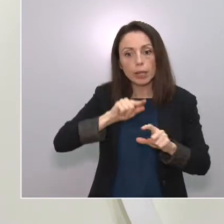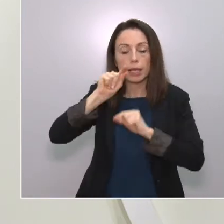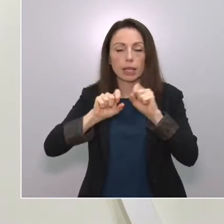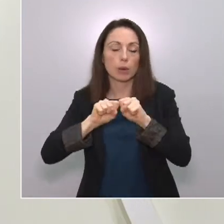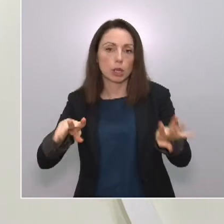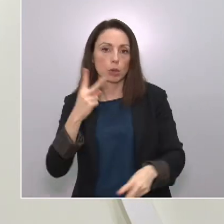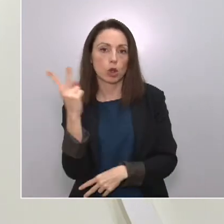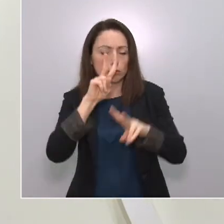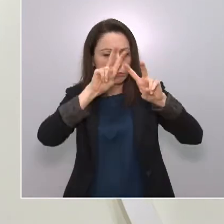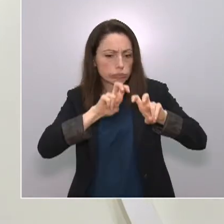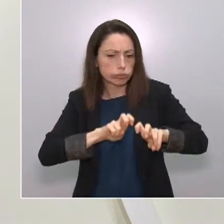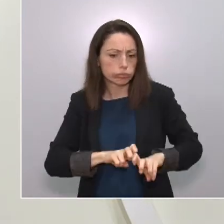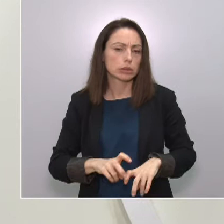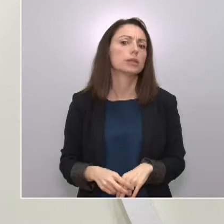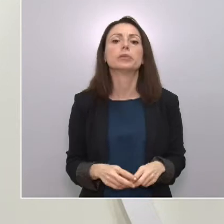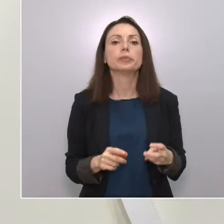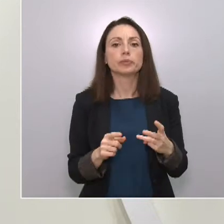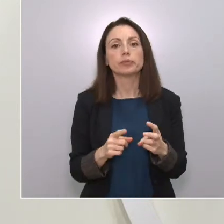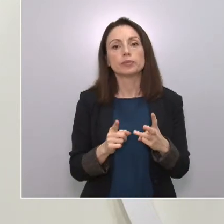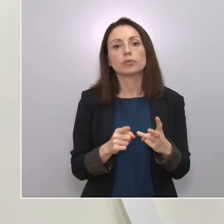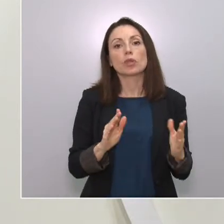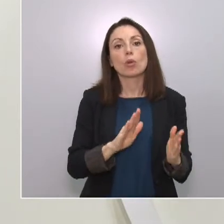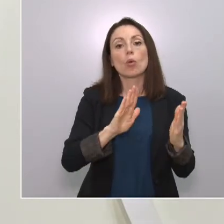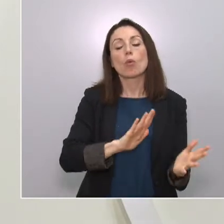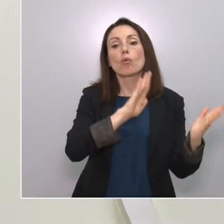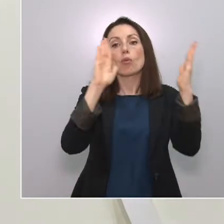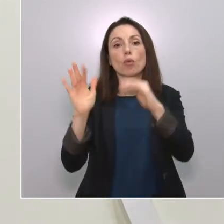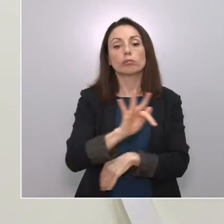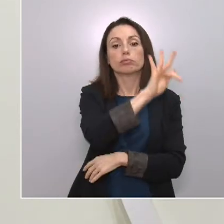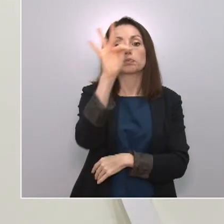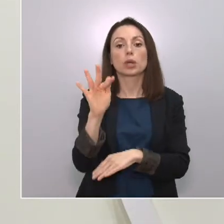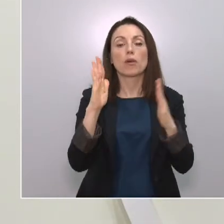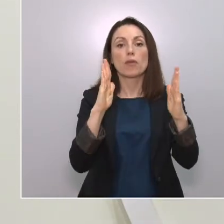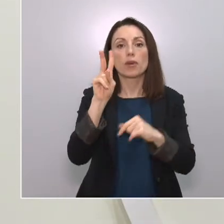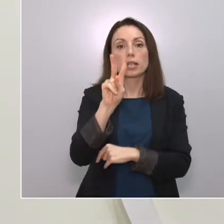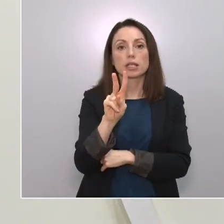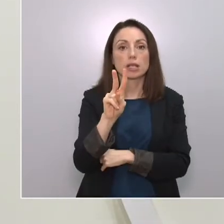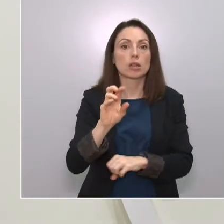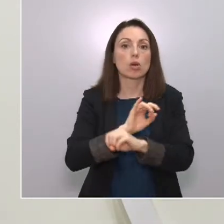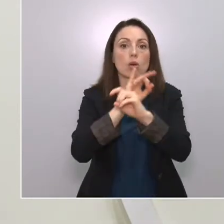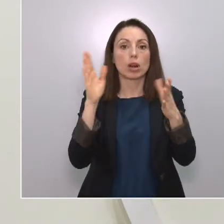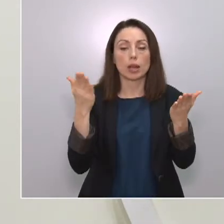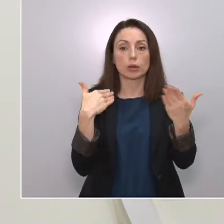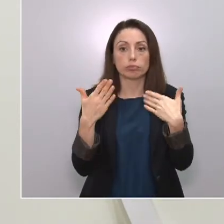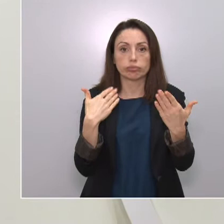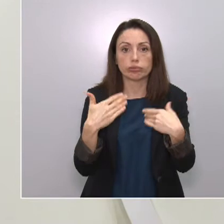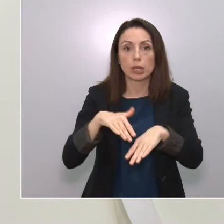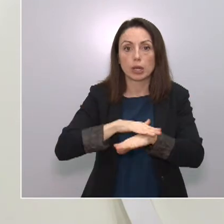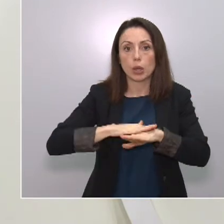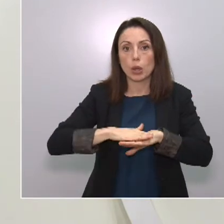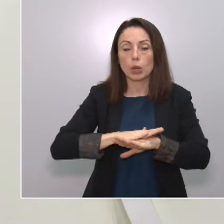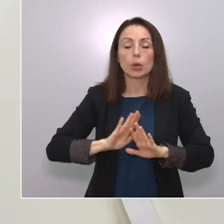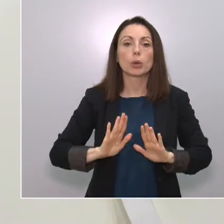epidemiología. Y respecto al pase de la fase 2, como evidentemente ya lo hemos hablado en el Gobierno,